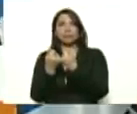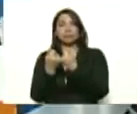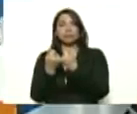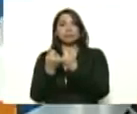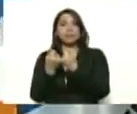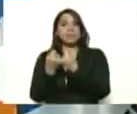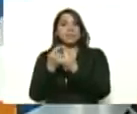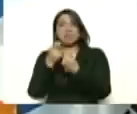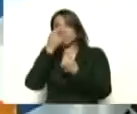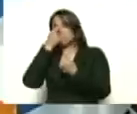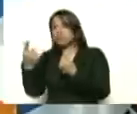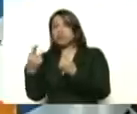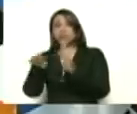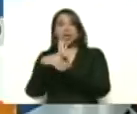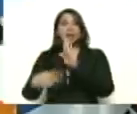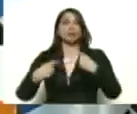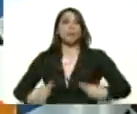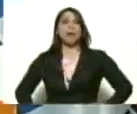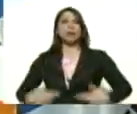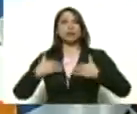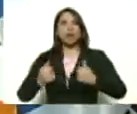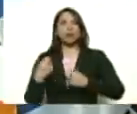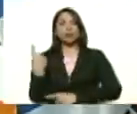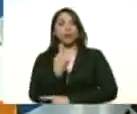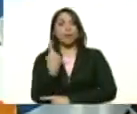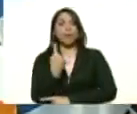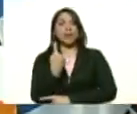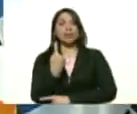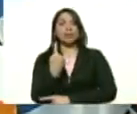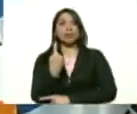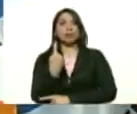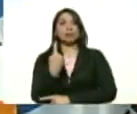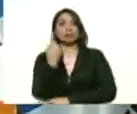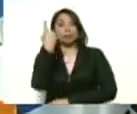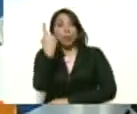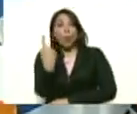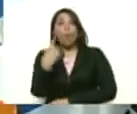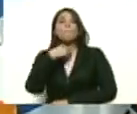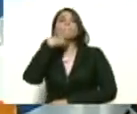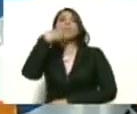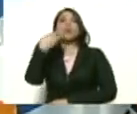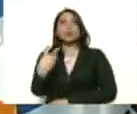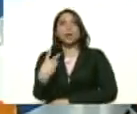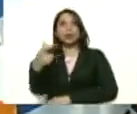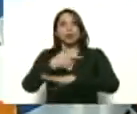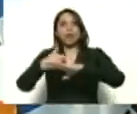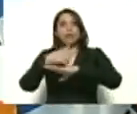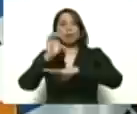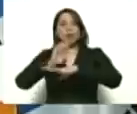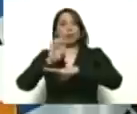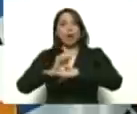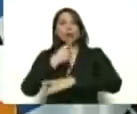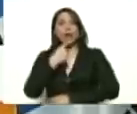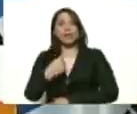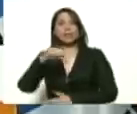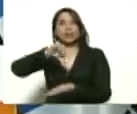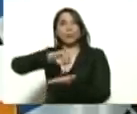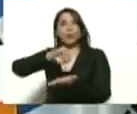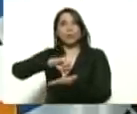salud. Solamente un propio vocero del gobierno de Ecuador ha dicho que en la provincia